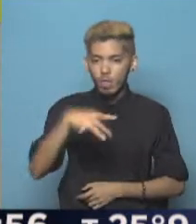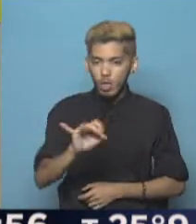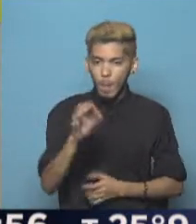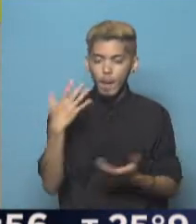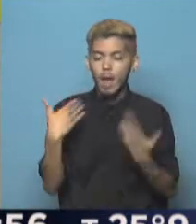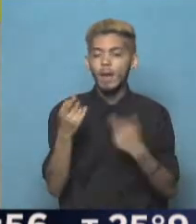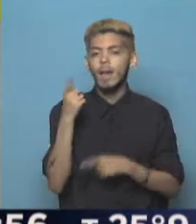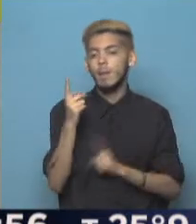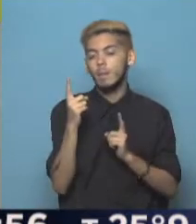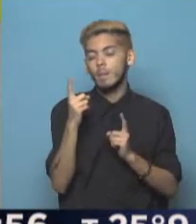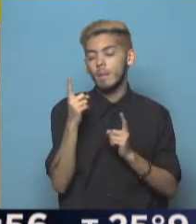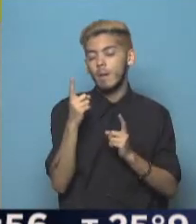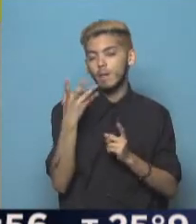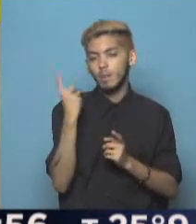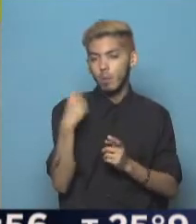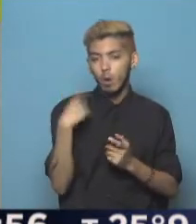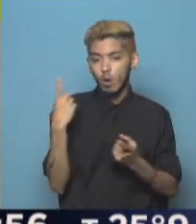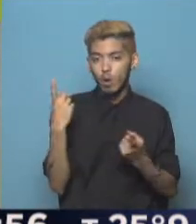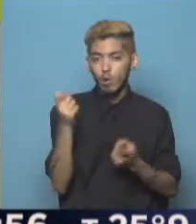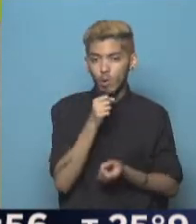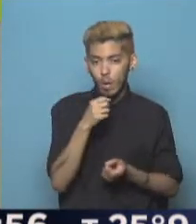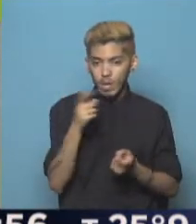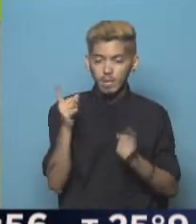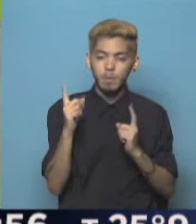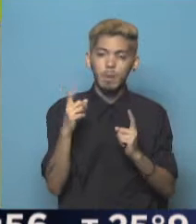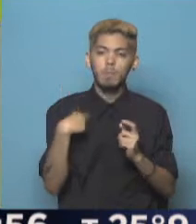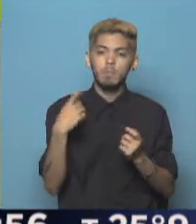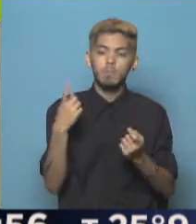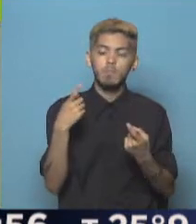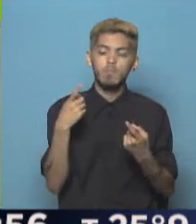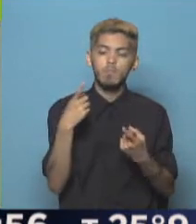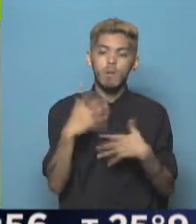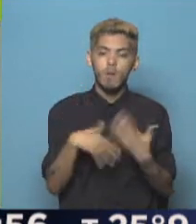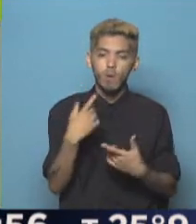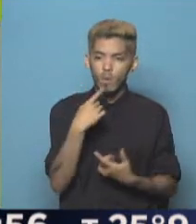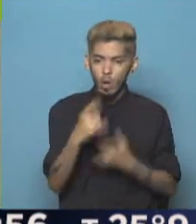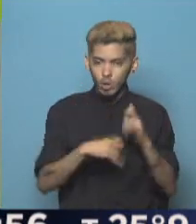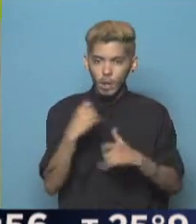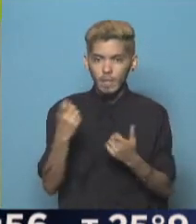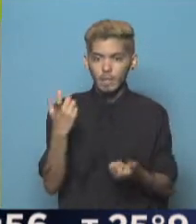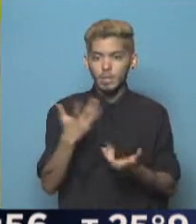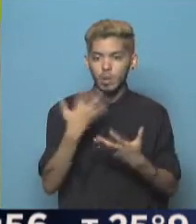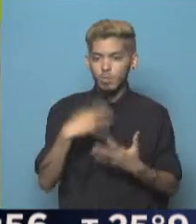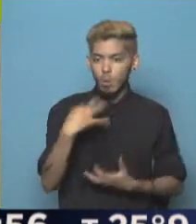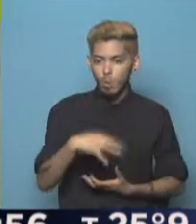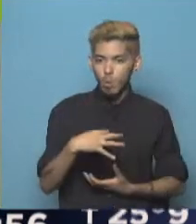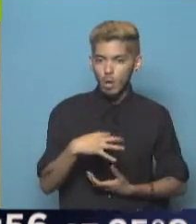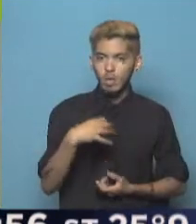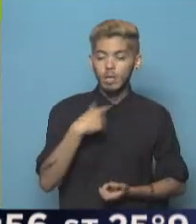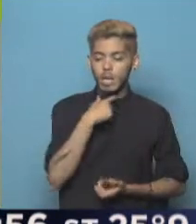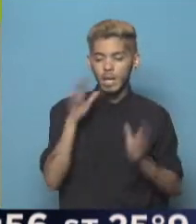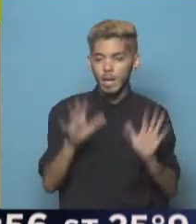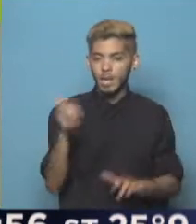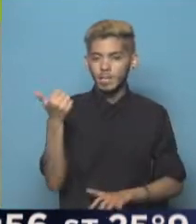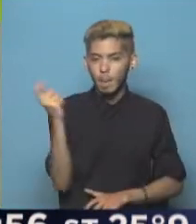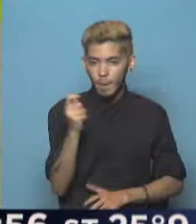torneo. En la semana hablaron algunos de los futbolistas, entre ellos Driussi, quien ha tenido un gran segundo semestre de 2016 y quiere por lo menos quedarse 6 meses más